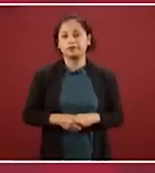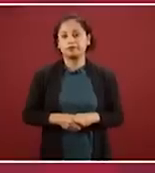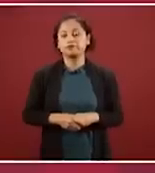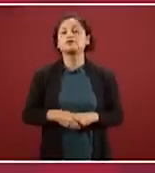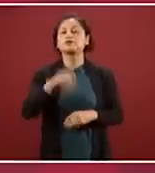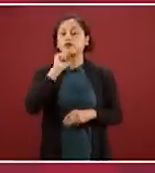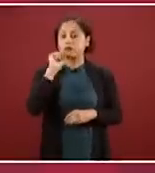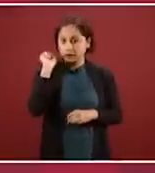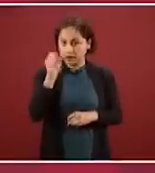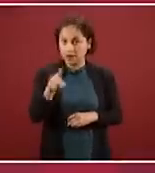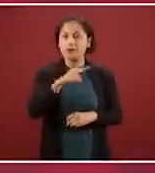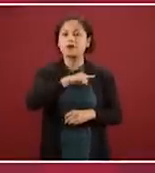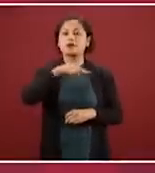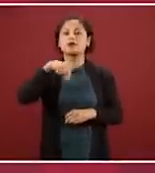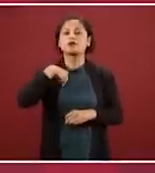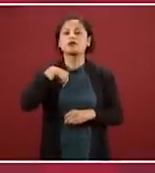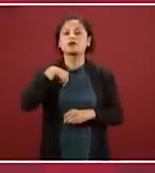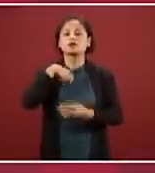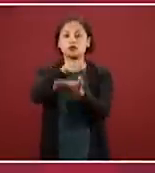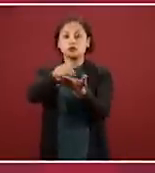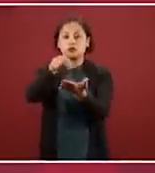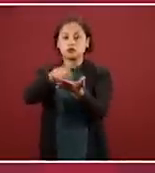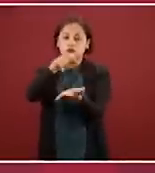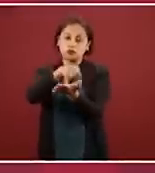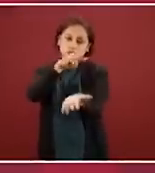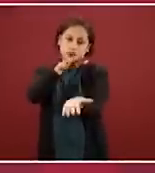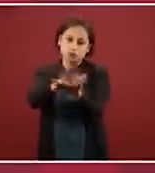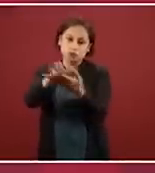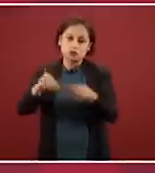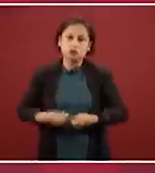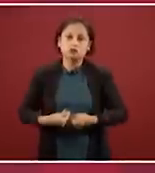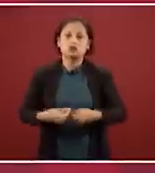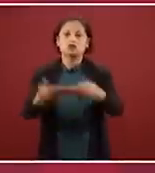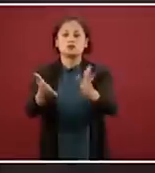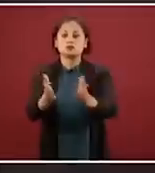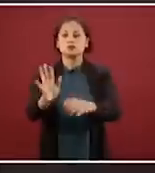seguir publicando textos. Pero revisados, por favor. Sí,